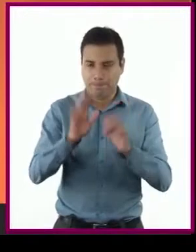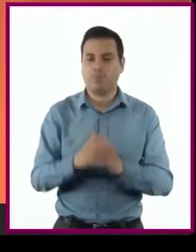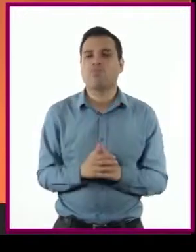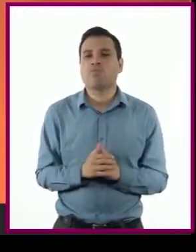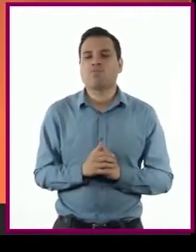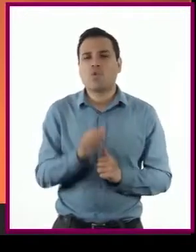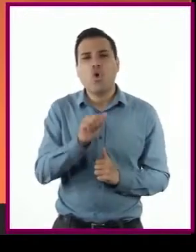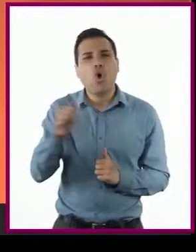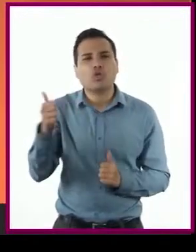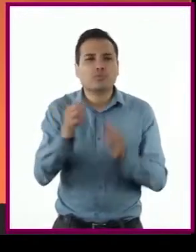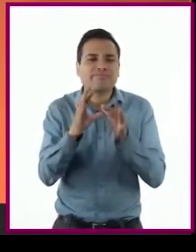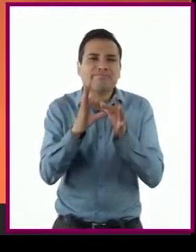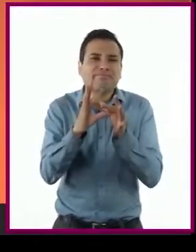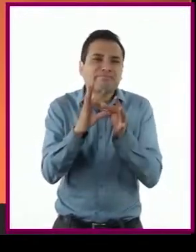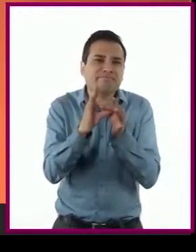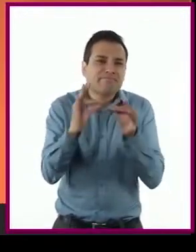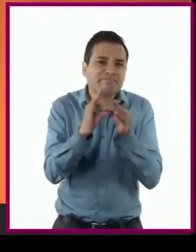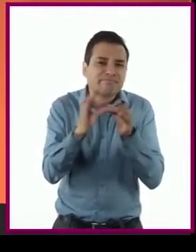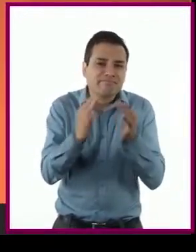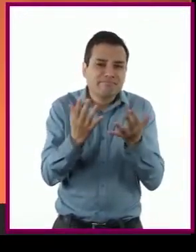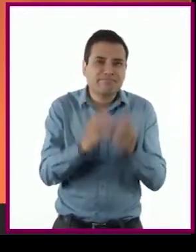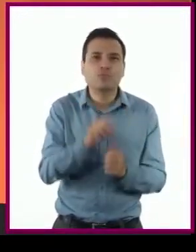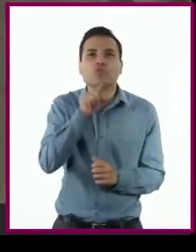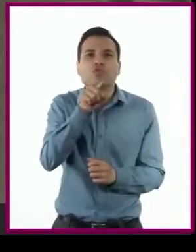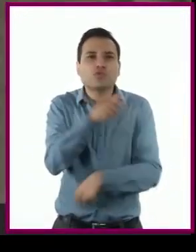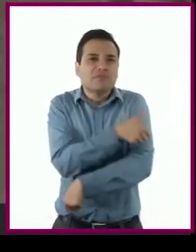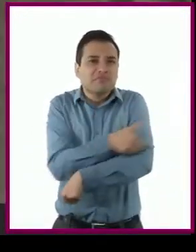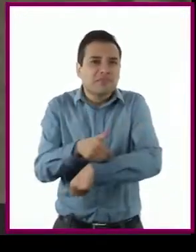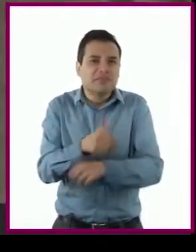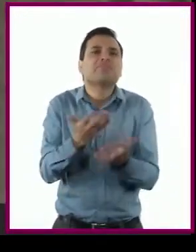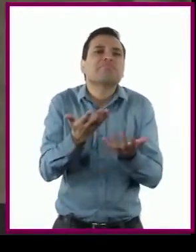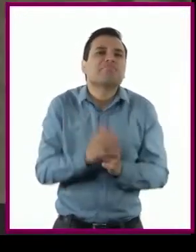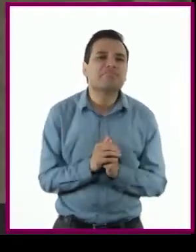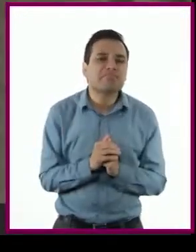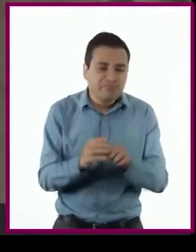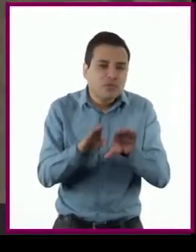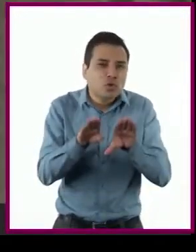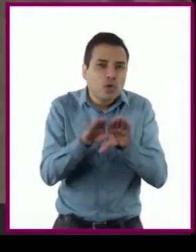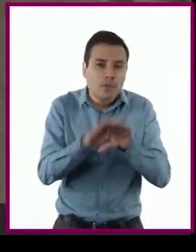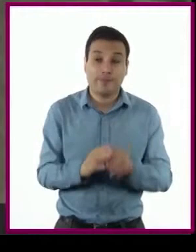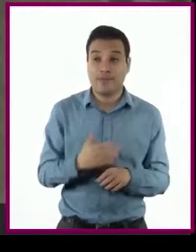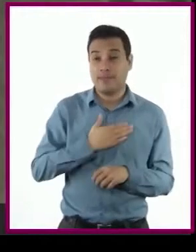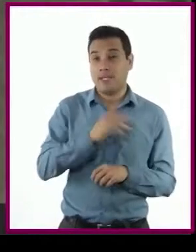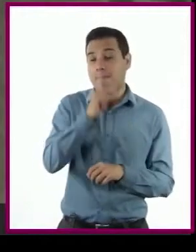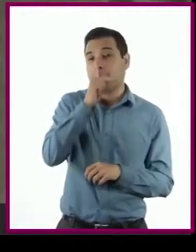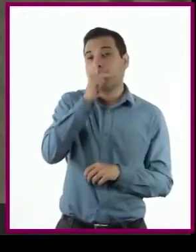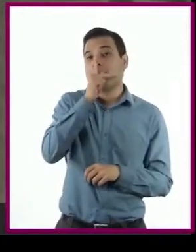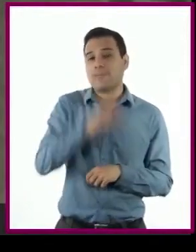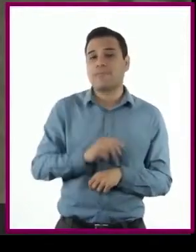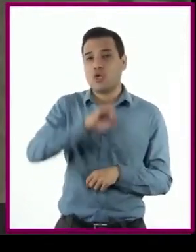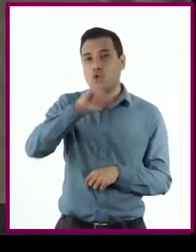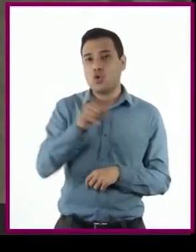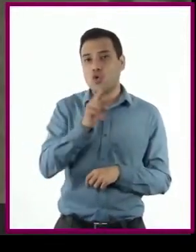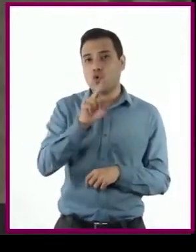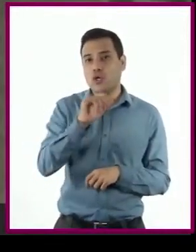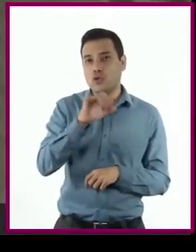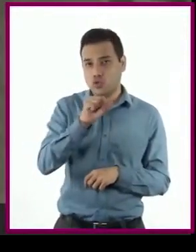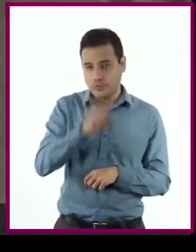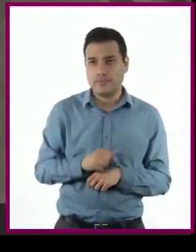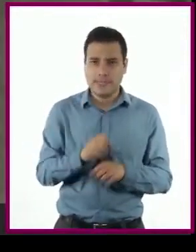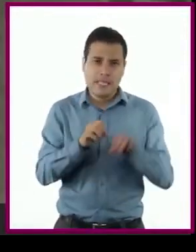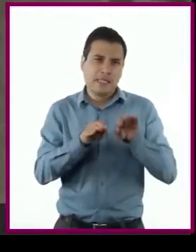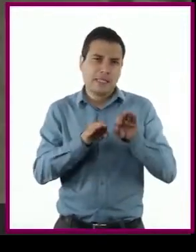otro dato nos puede compartir sobre su familia? Mi padre Julius trabajaba en la